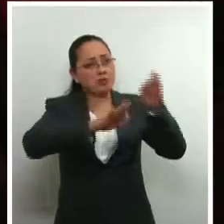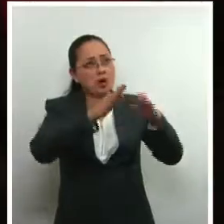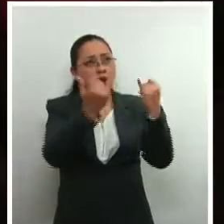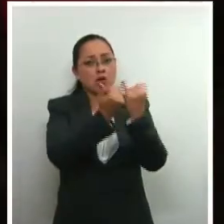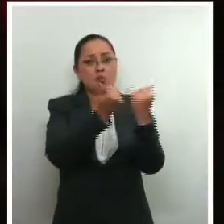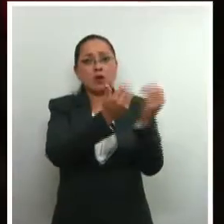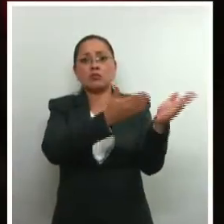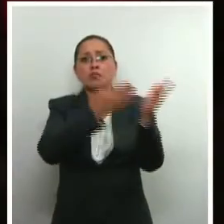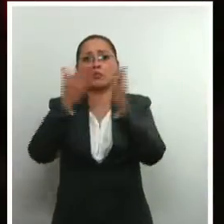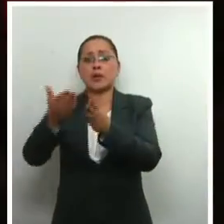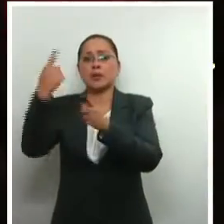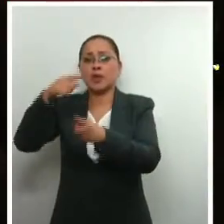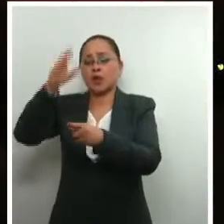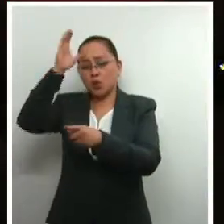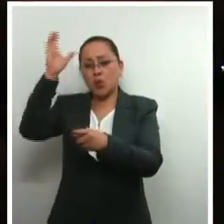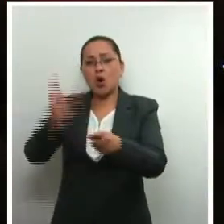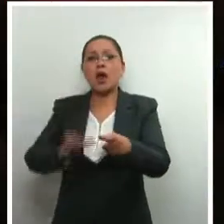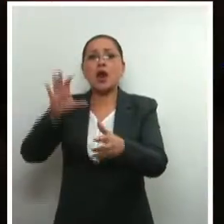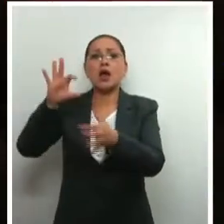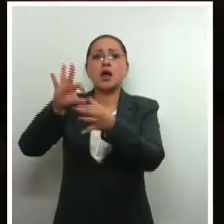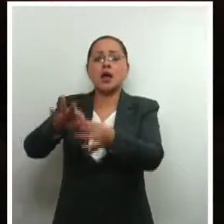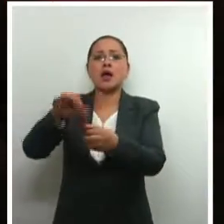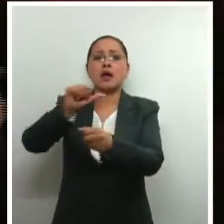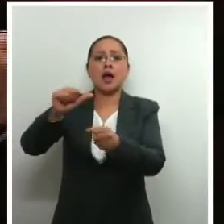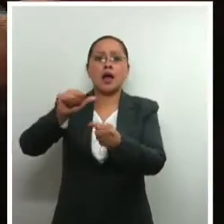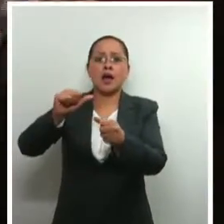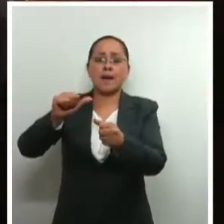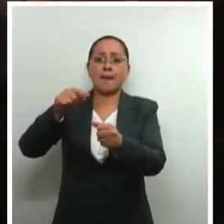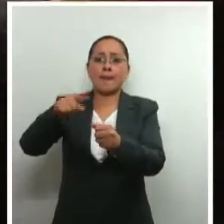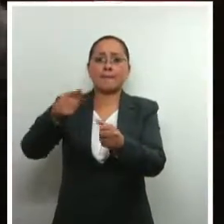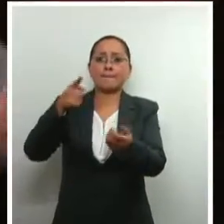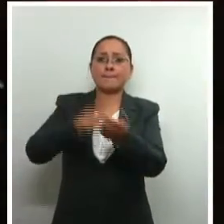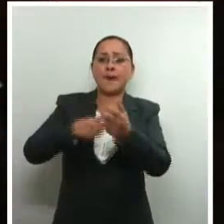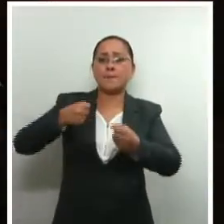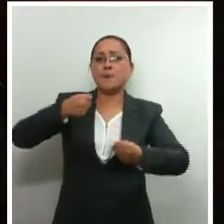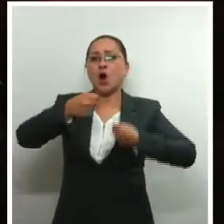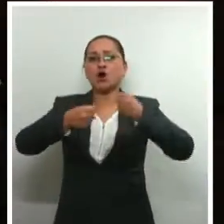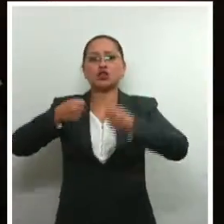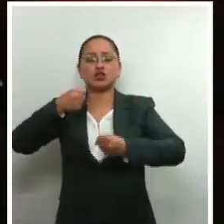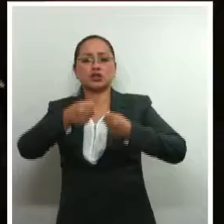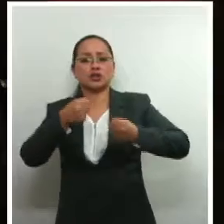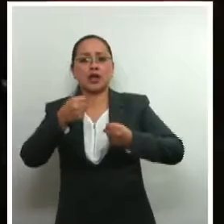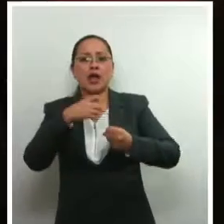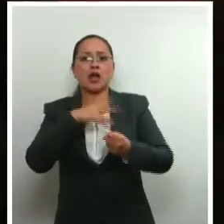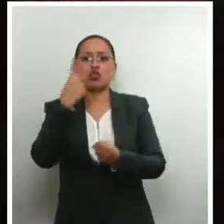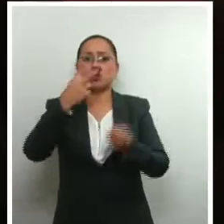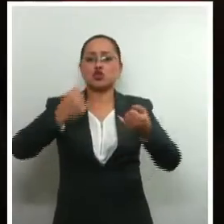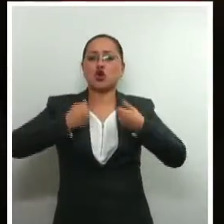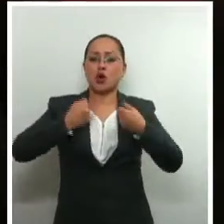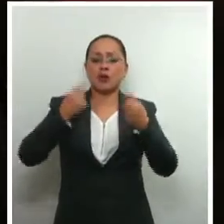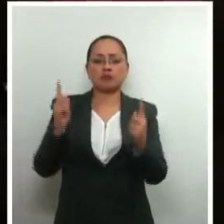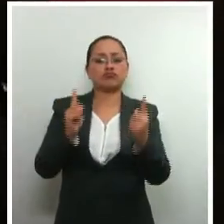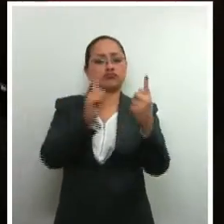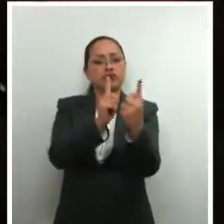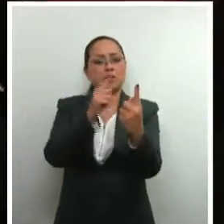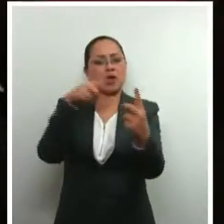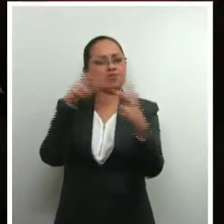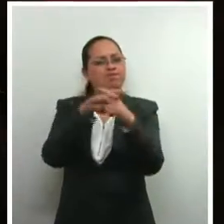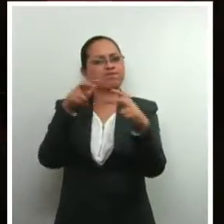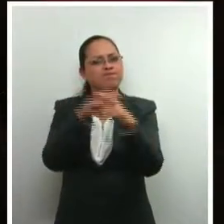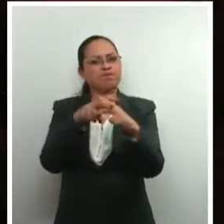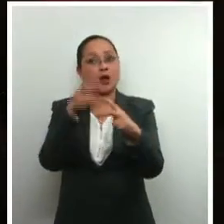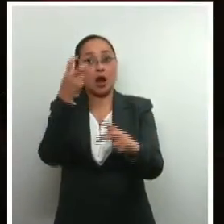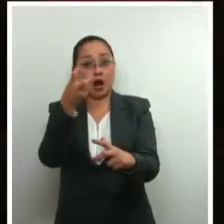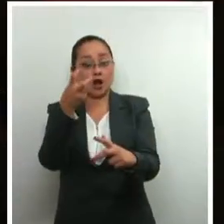que también hay crueldad en una pelea de box donde ponen a dos muchachos a darse de golpes y